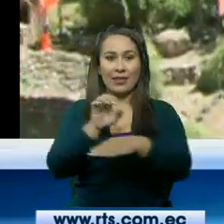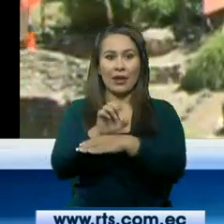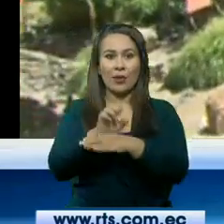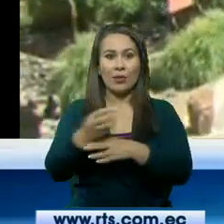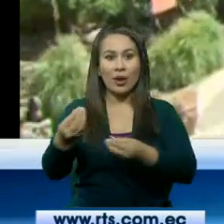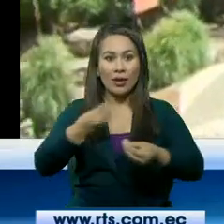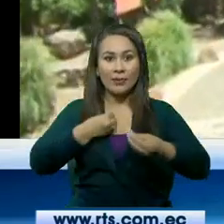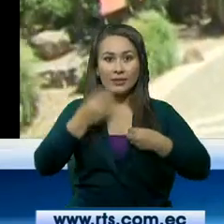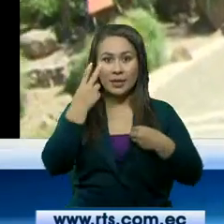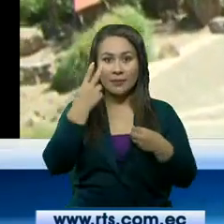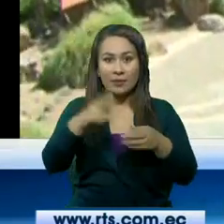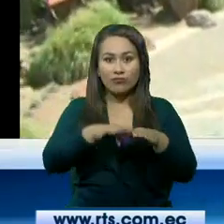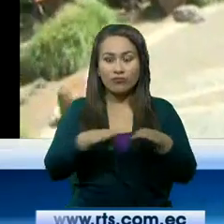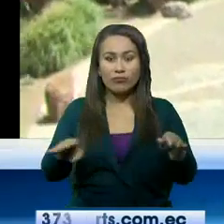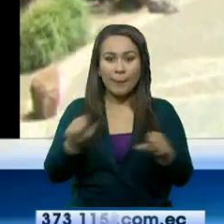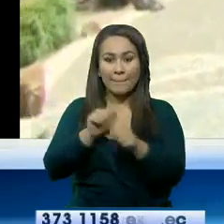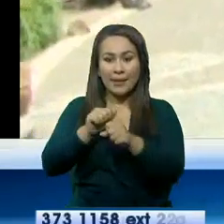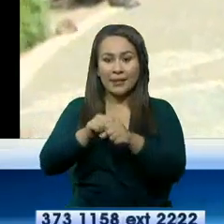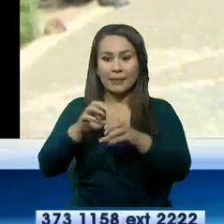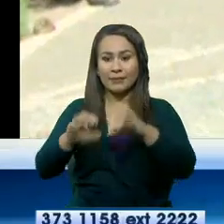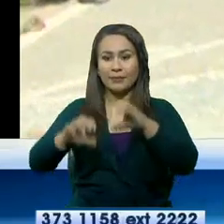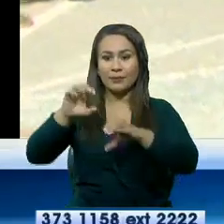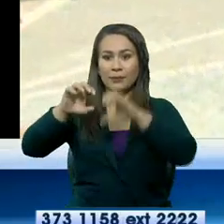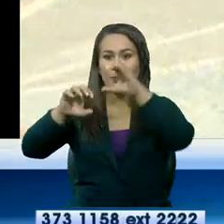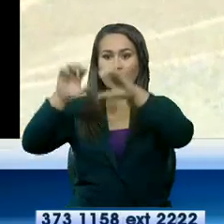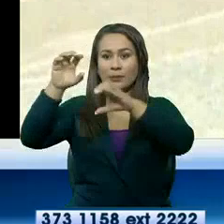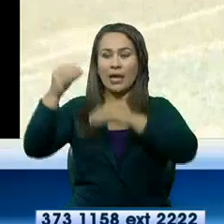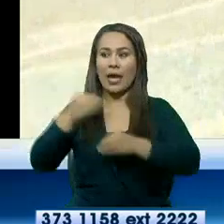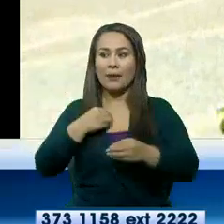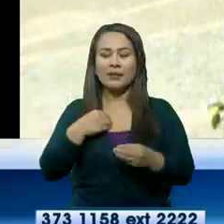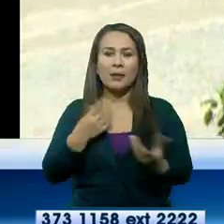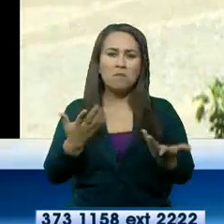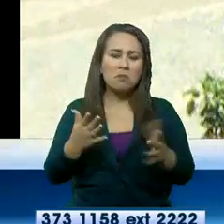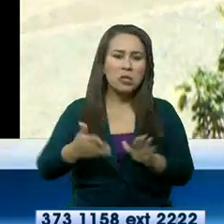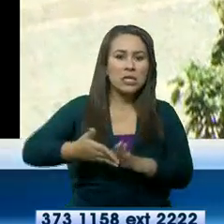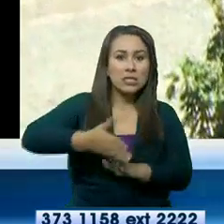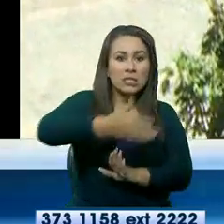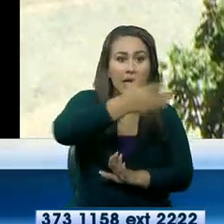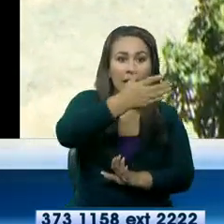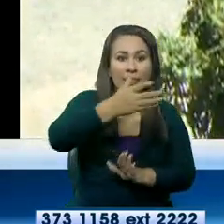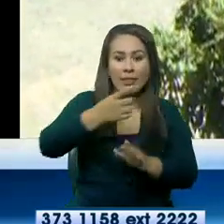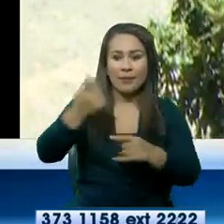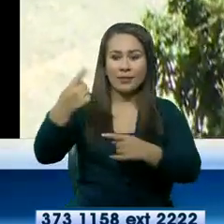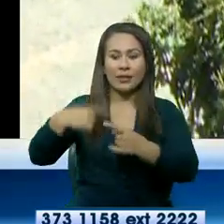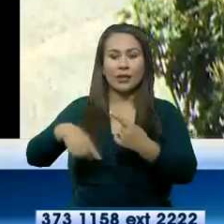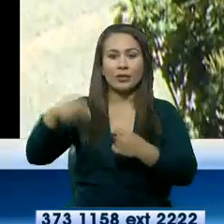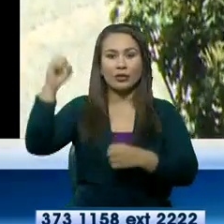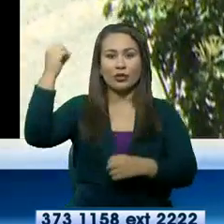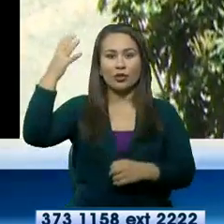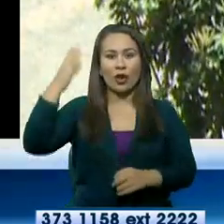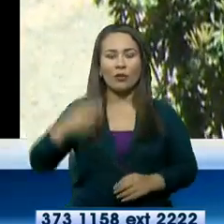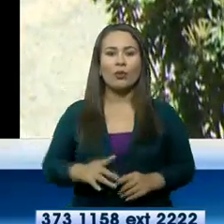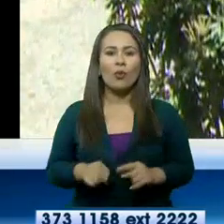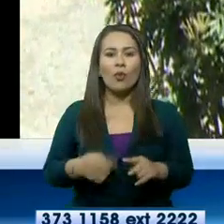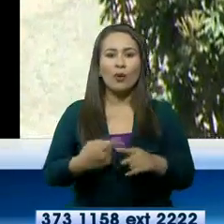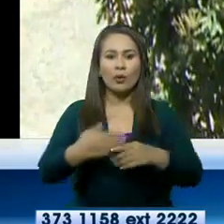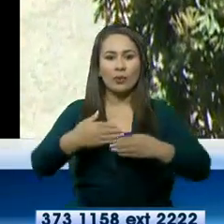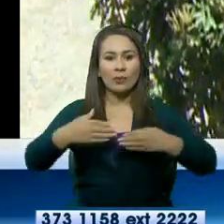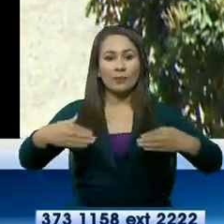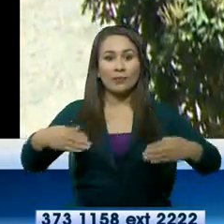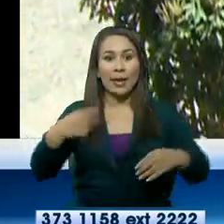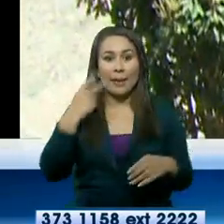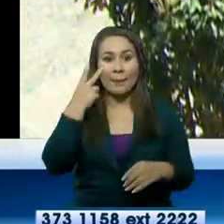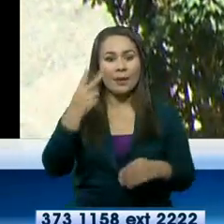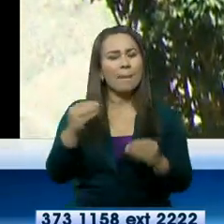plataforma con hileras de piedra, las cuales marcan sea salidas o caídas del sol en los solsticios y equinoccios. Los momentos